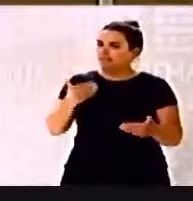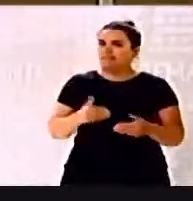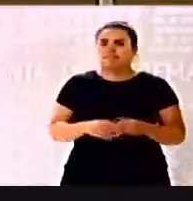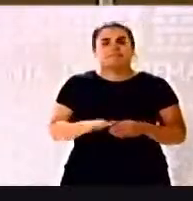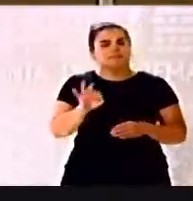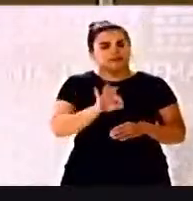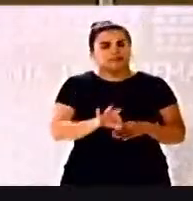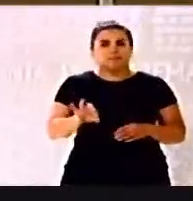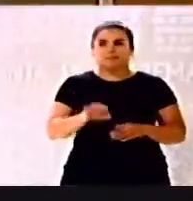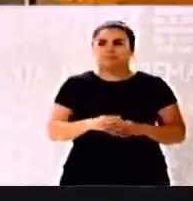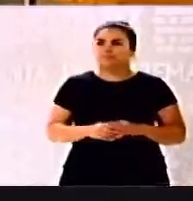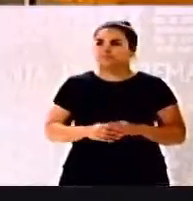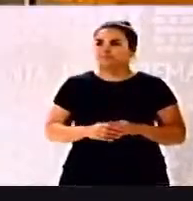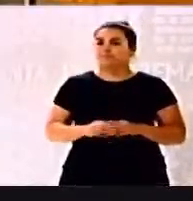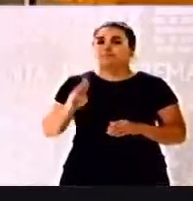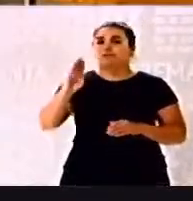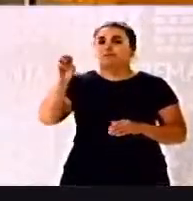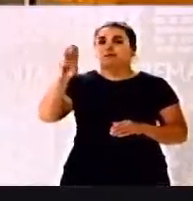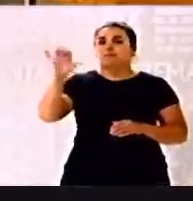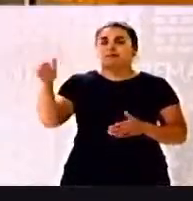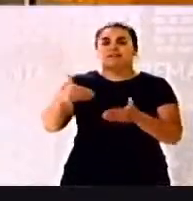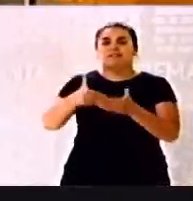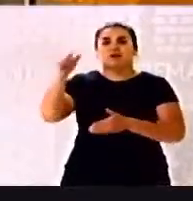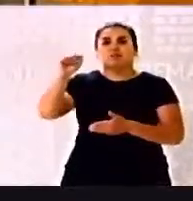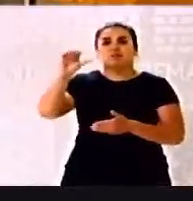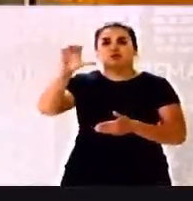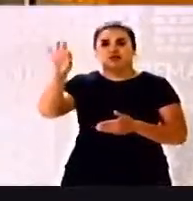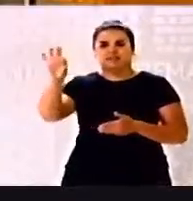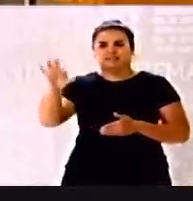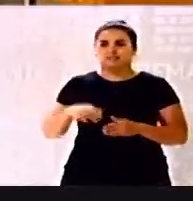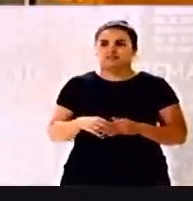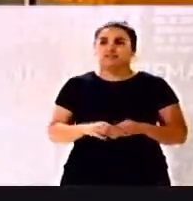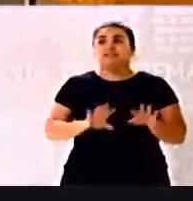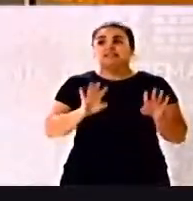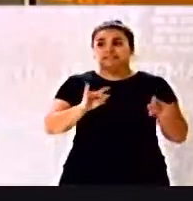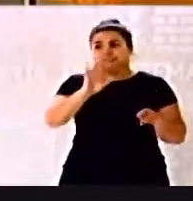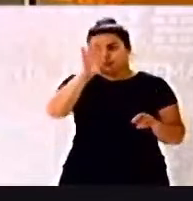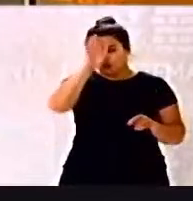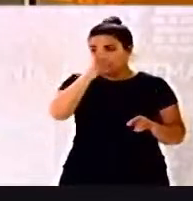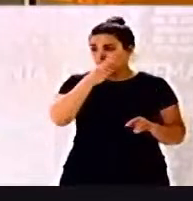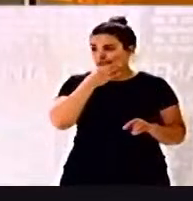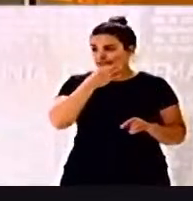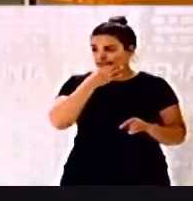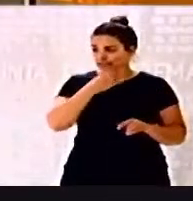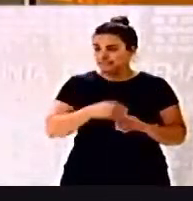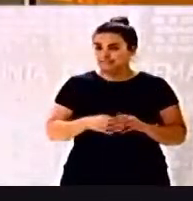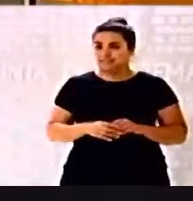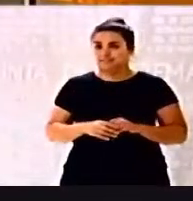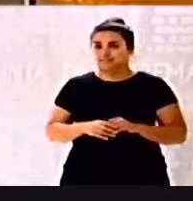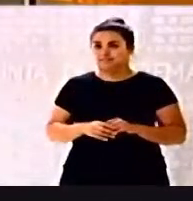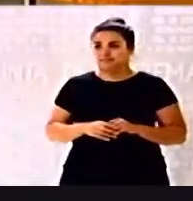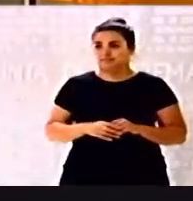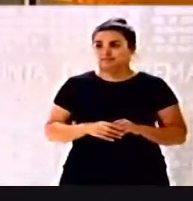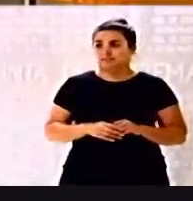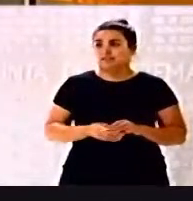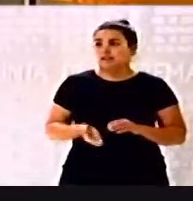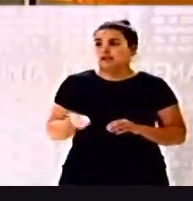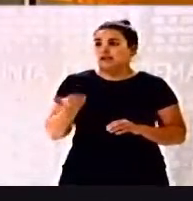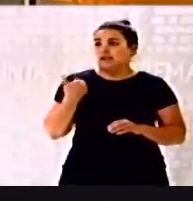Nada. Pepe Aroca, del diario.es. Sí, hola, buenas tardes. Dado que